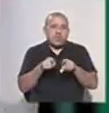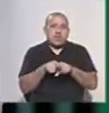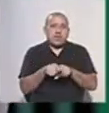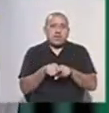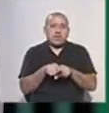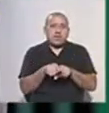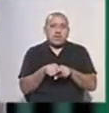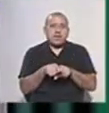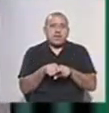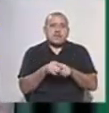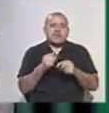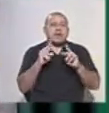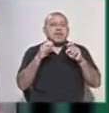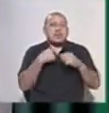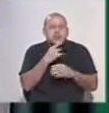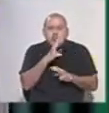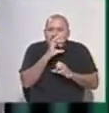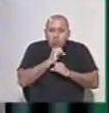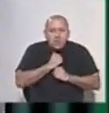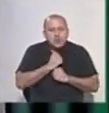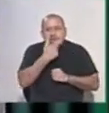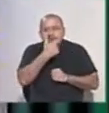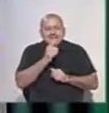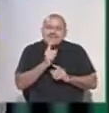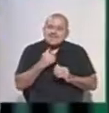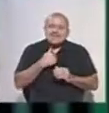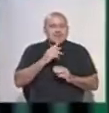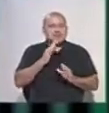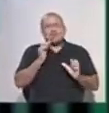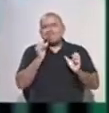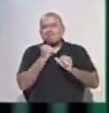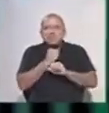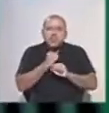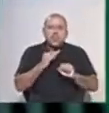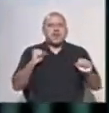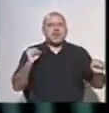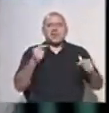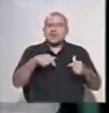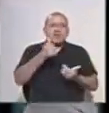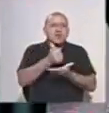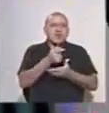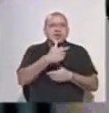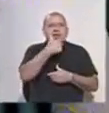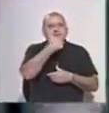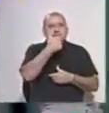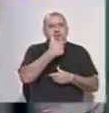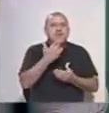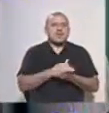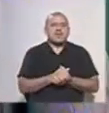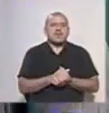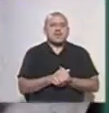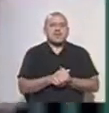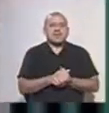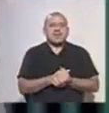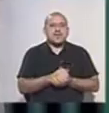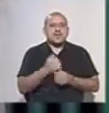me cuesta mucho contener la risa en el escenario, porque no estoy ahí para reírme, pero también no lo puedo evitar. Me